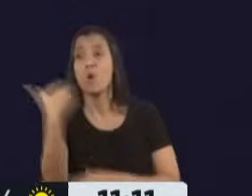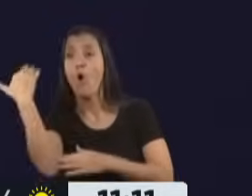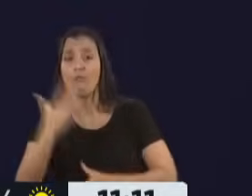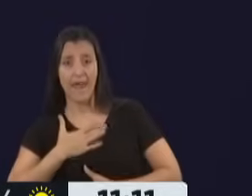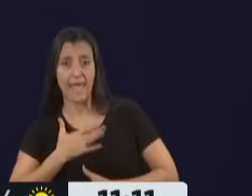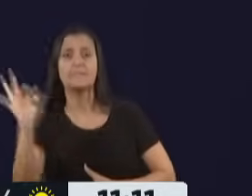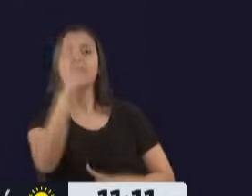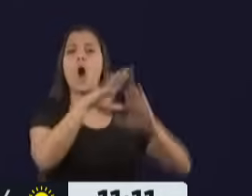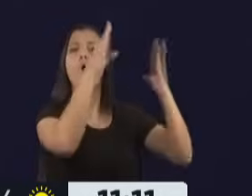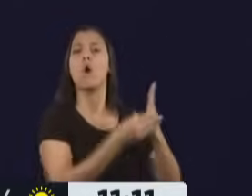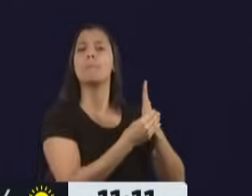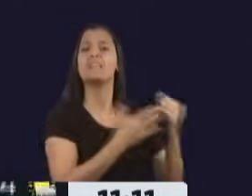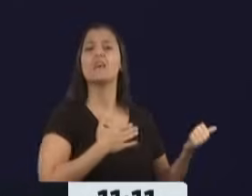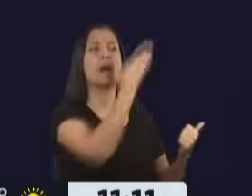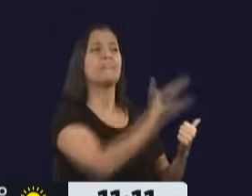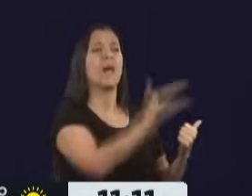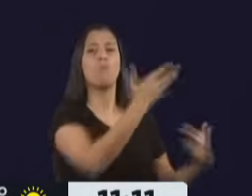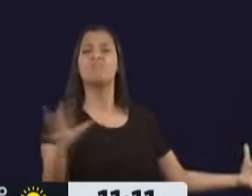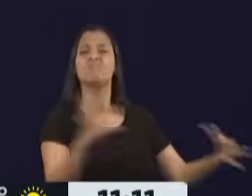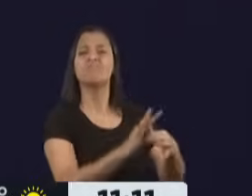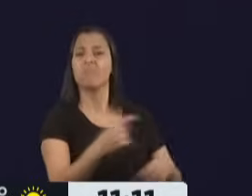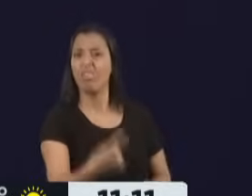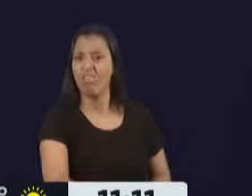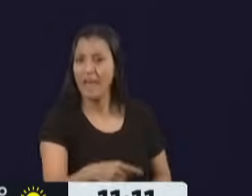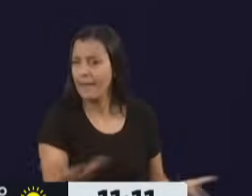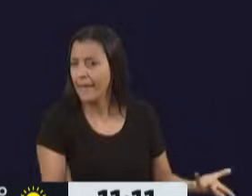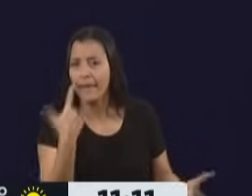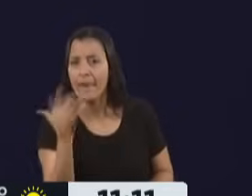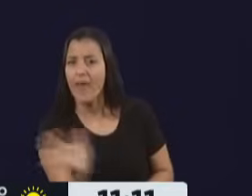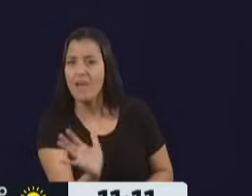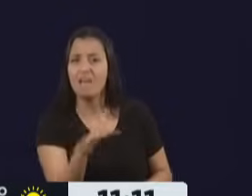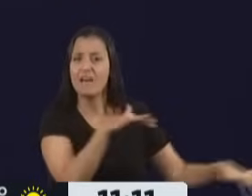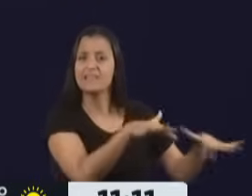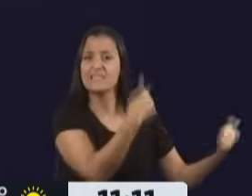conferencias y cuestiones que puedan ocurrir en algún ministerio.